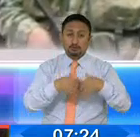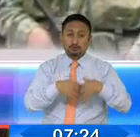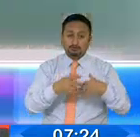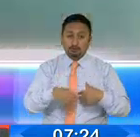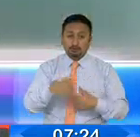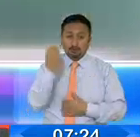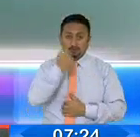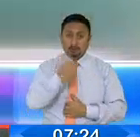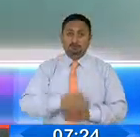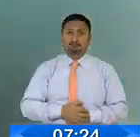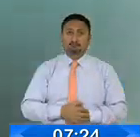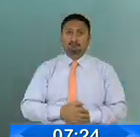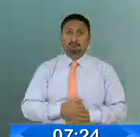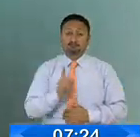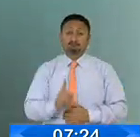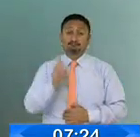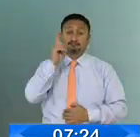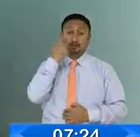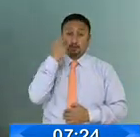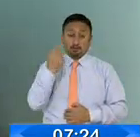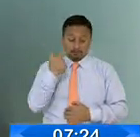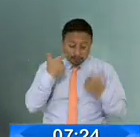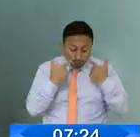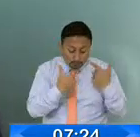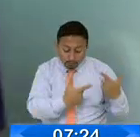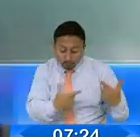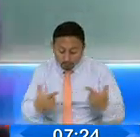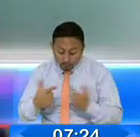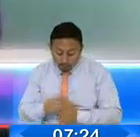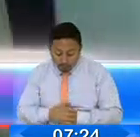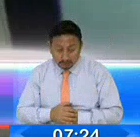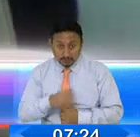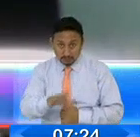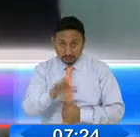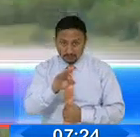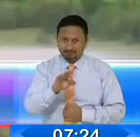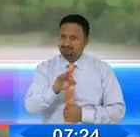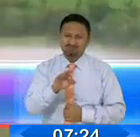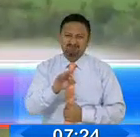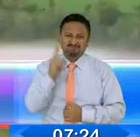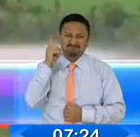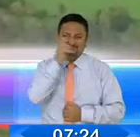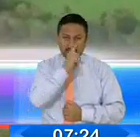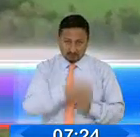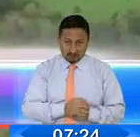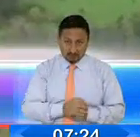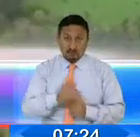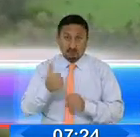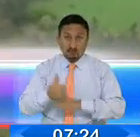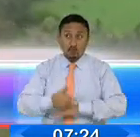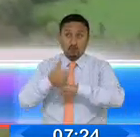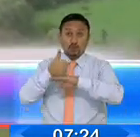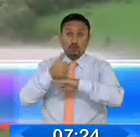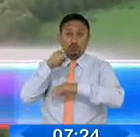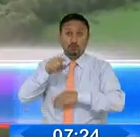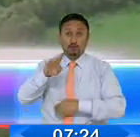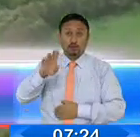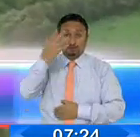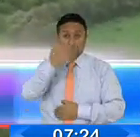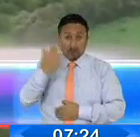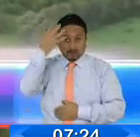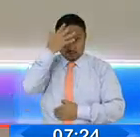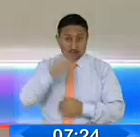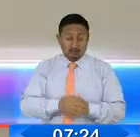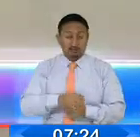de droga. Desde el aire es bastante difícil saber la existencia del laboratorio. Según el comandante del Grupo Operacional 1.4 Esmeraldas, Diego